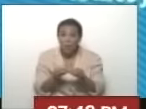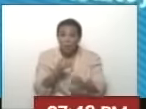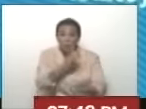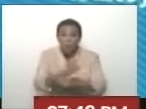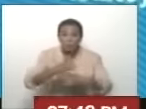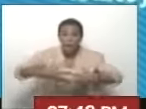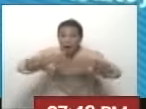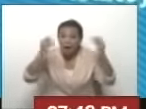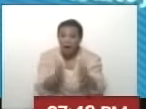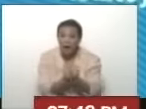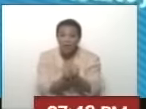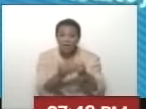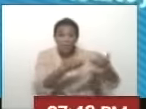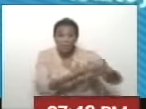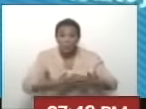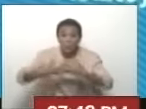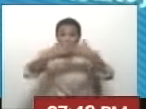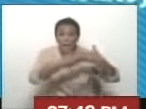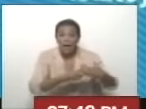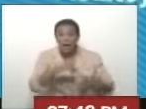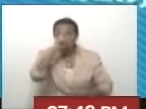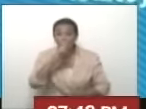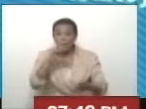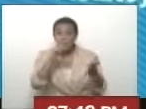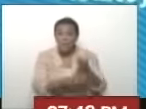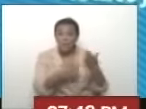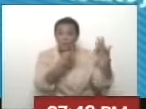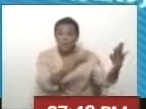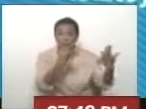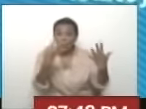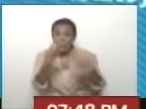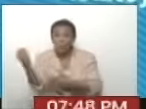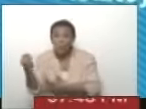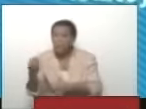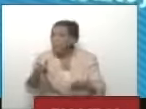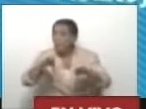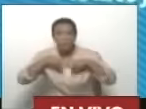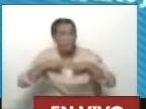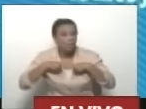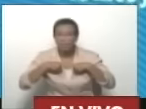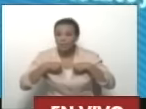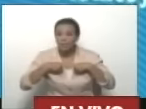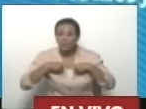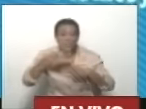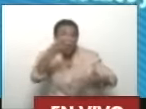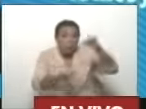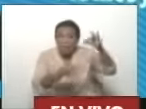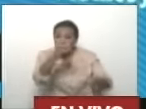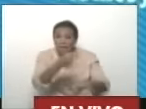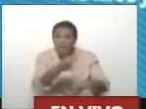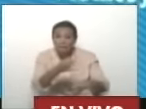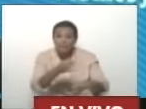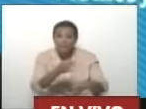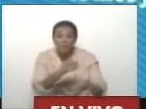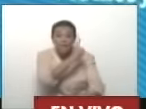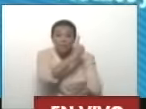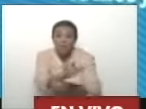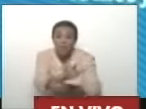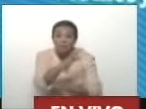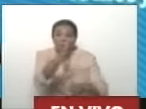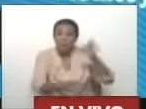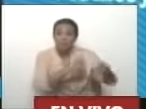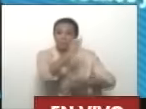de guerra que cometió Estados Unidos en los años 80 en Nicaragua, no reconocen ni la jurisdicción ni las sentencias de la